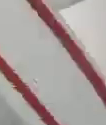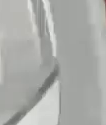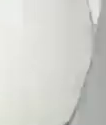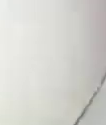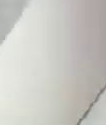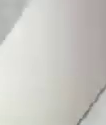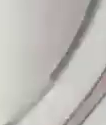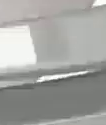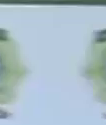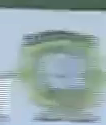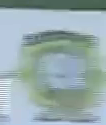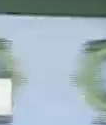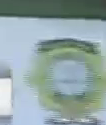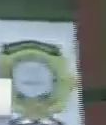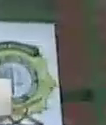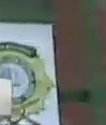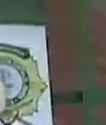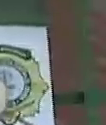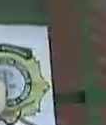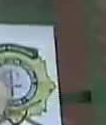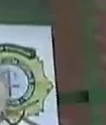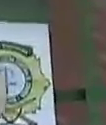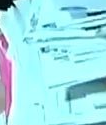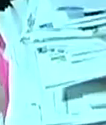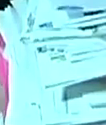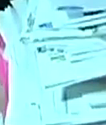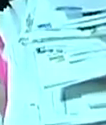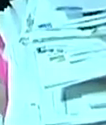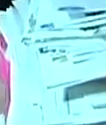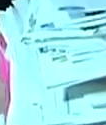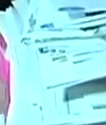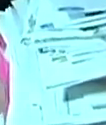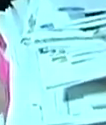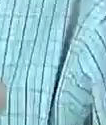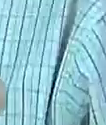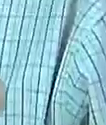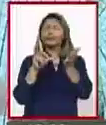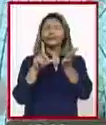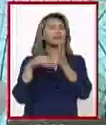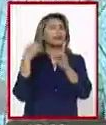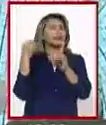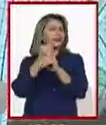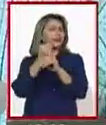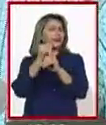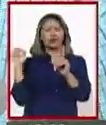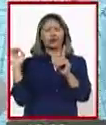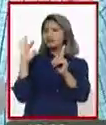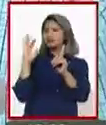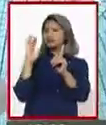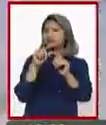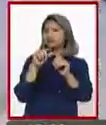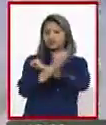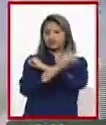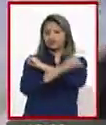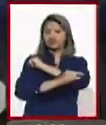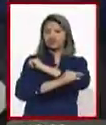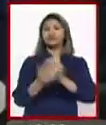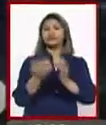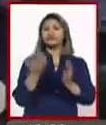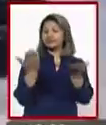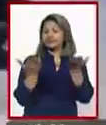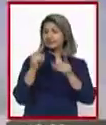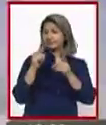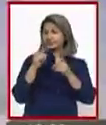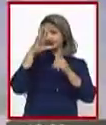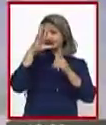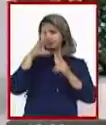En instantes, un hombre de aproximadamente 60 años murió luego de ser golpeado por una turba en la zona de La Guardia.